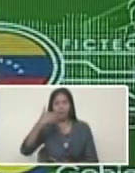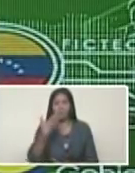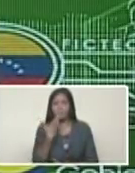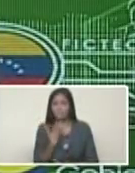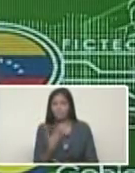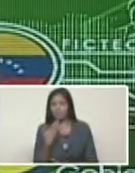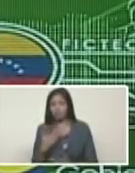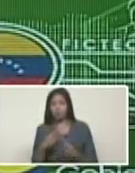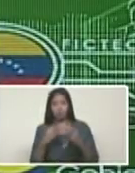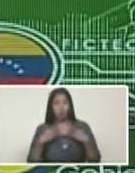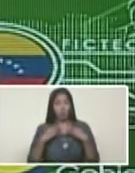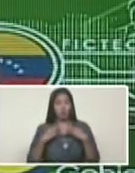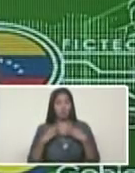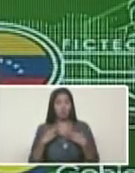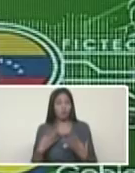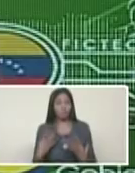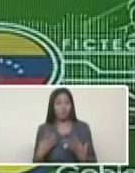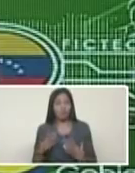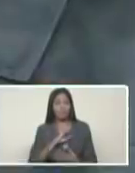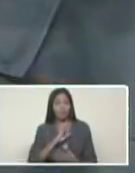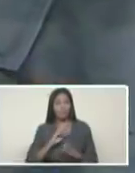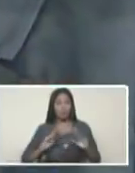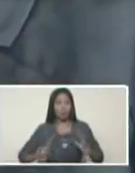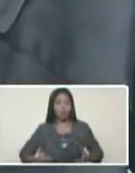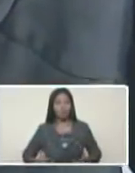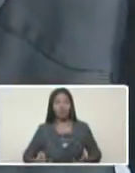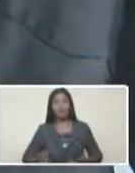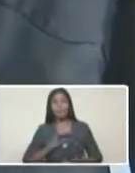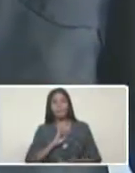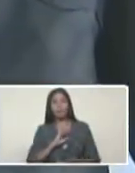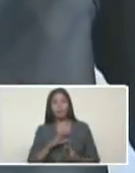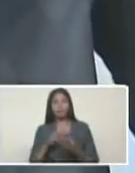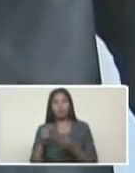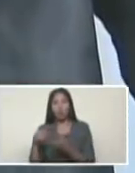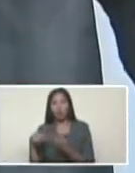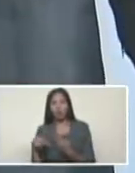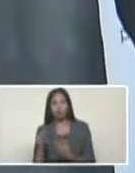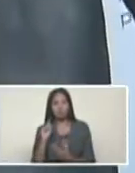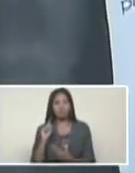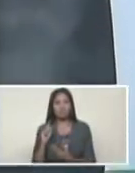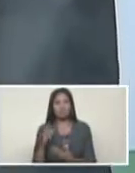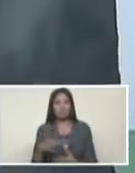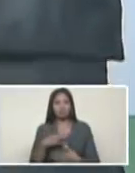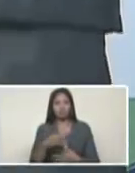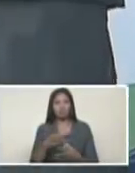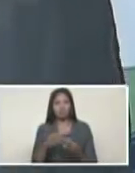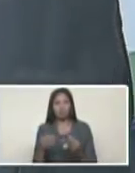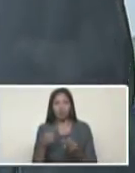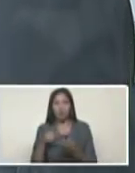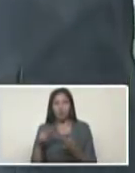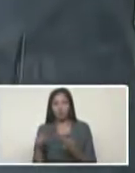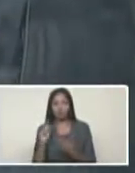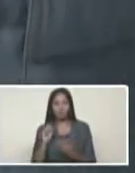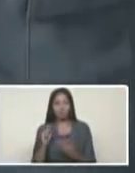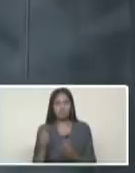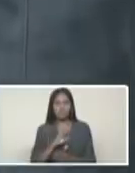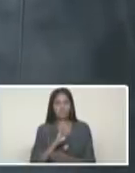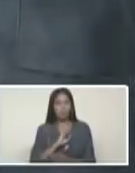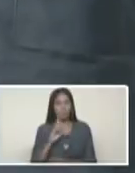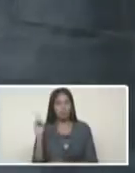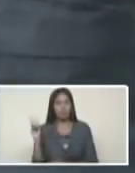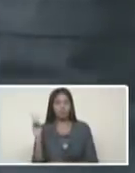Todos los uniformes militares, todas las botas, todos los implementos de la intendencia, toda la logística hecha por